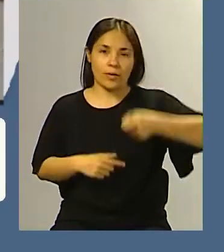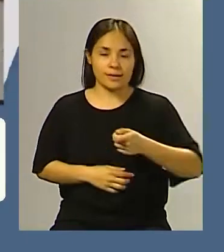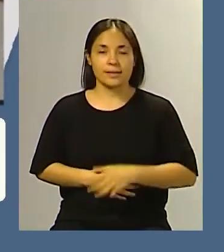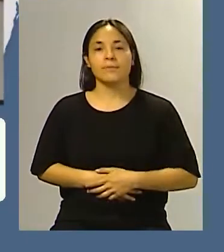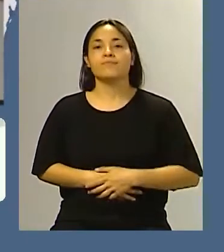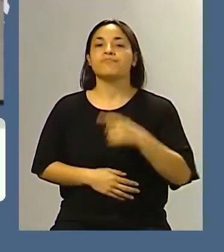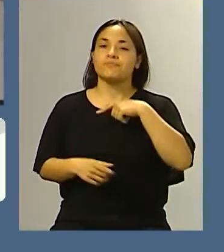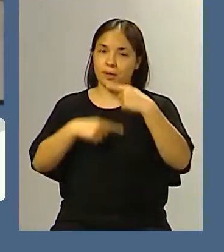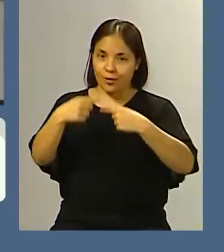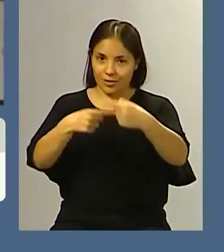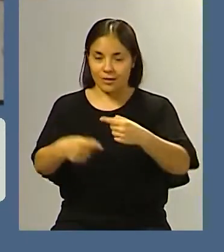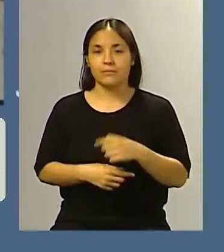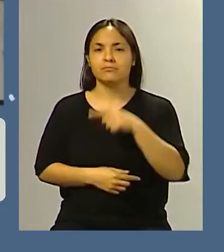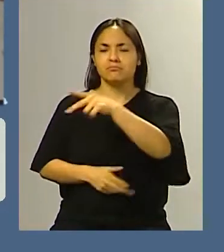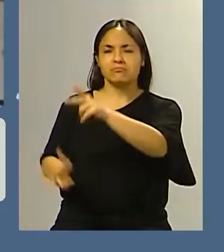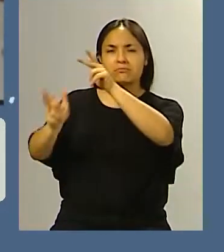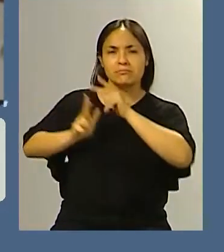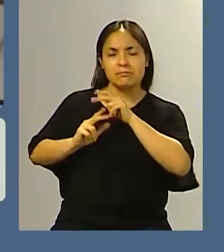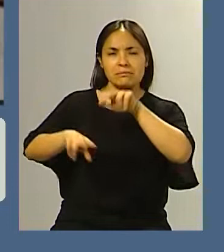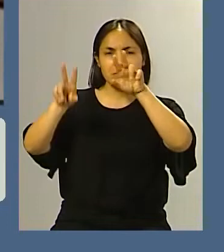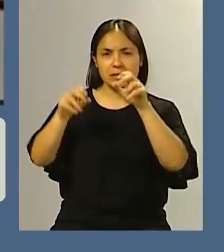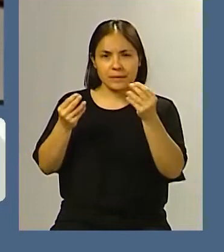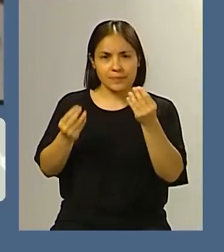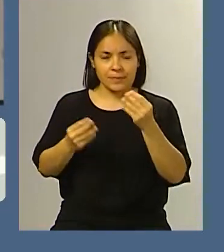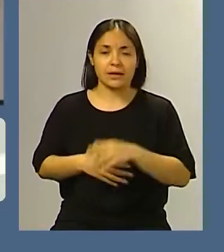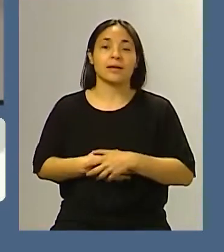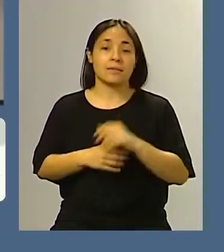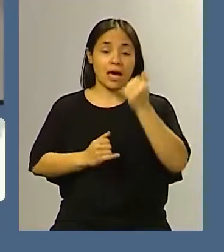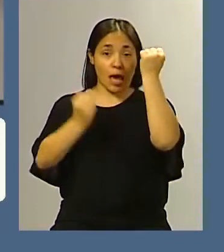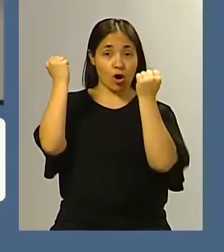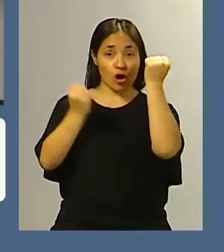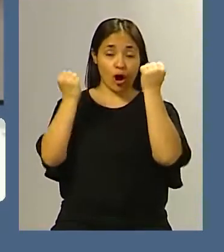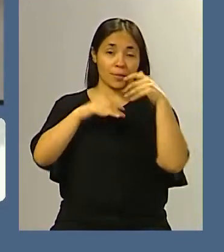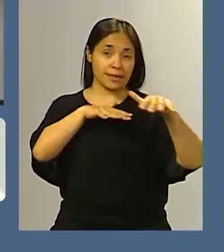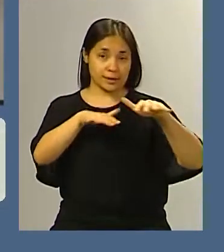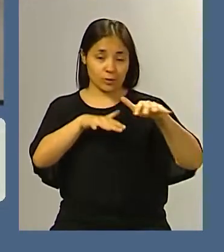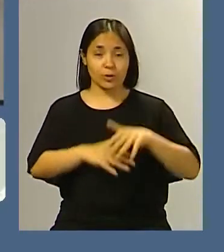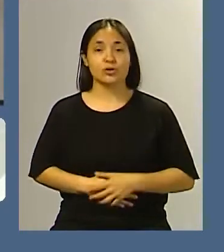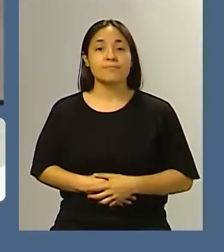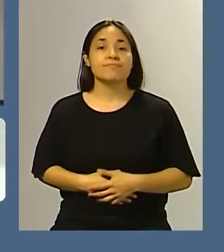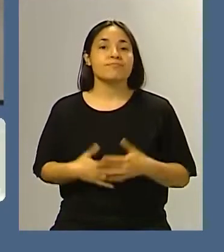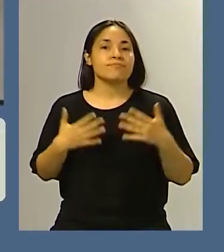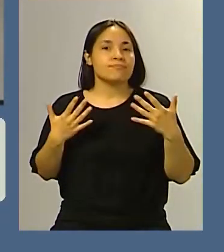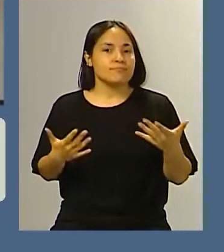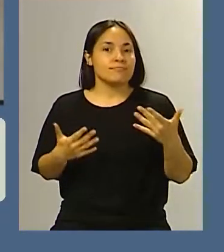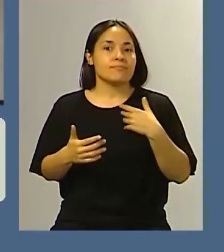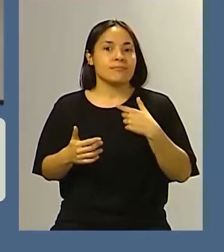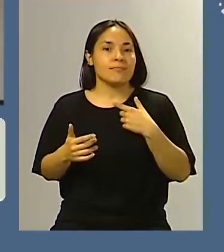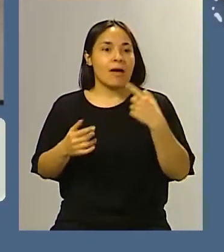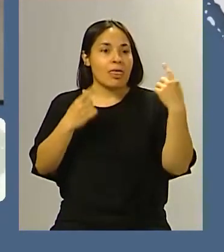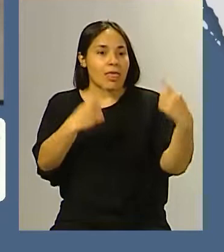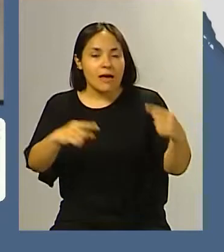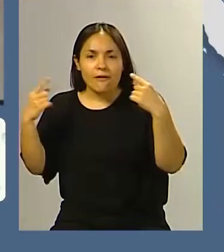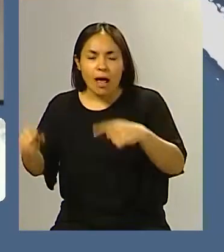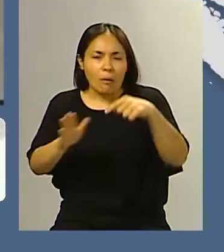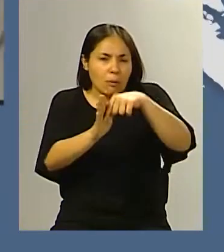continuamos, Eduardo. Y usted ya mencionó justamente que en base a los temas económicos a veces no habían tantas diferencias, pero